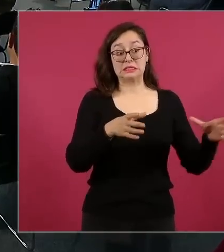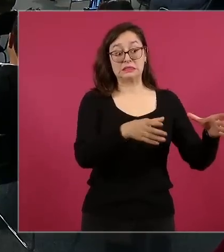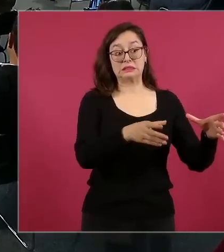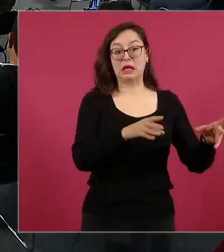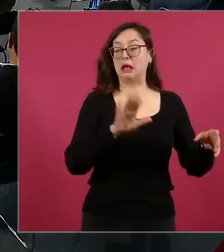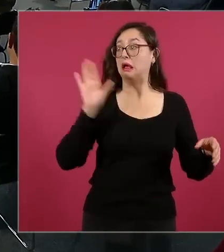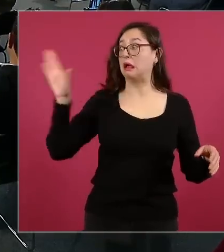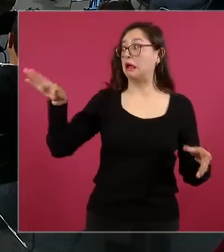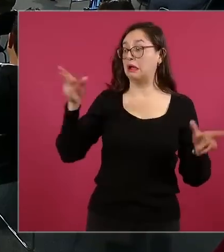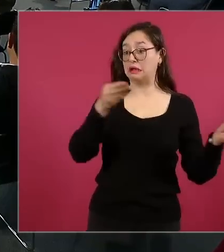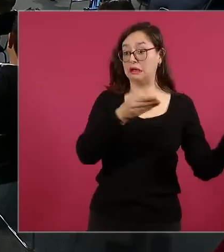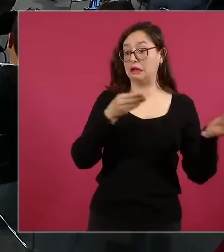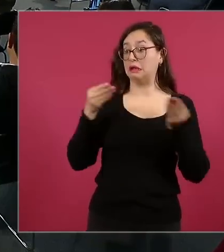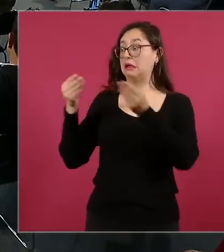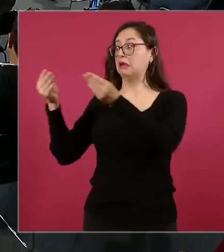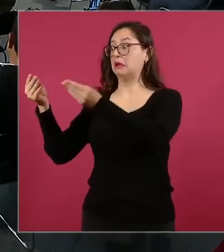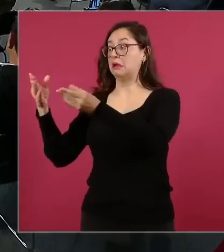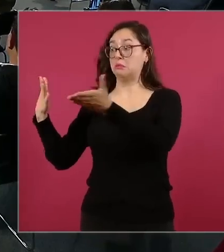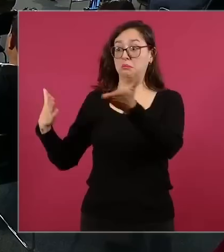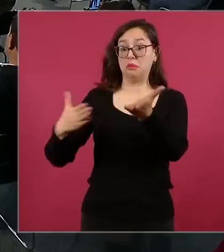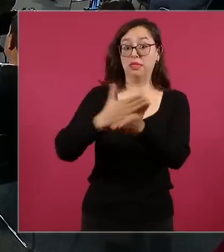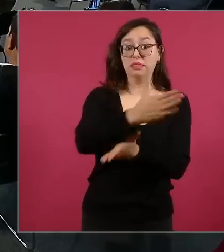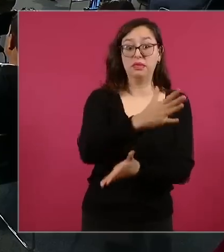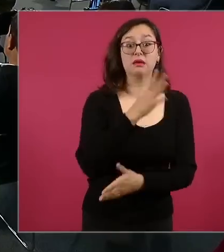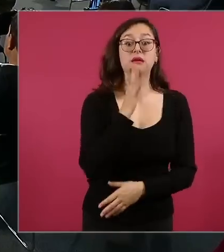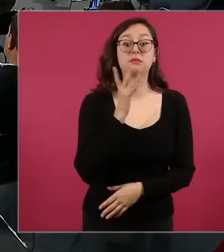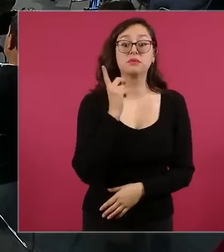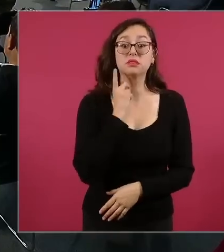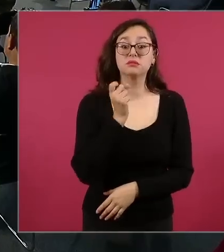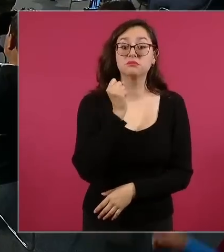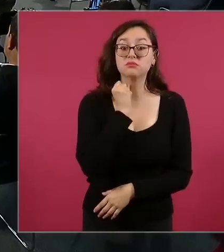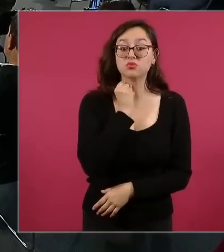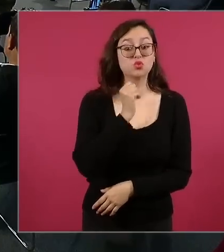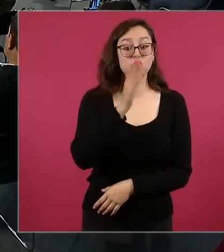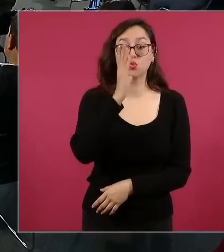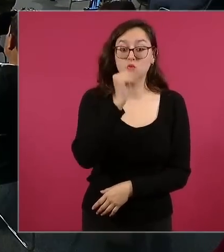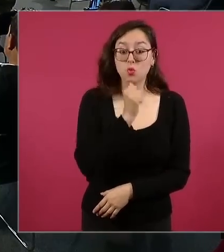inmediato, porque no tiene fundamento legal. Pero quién sabe